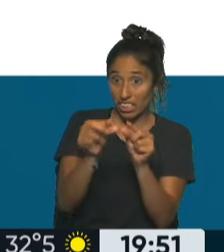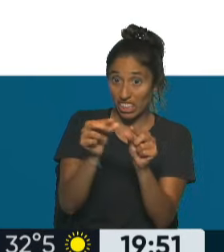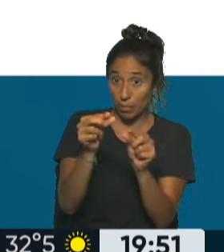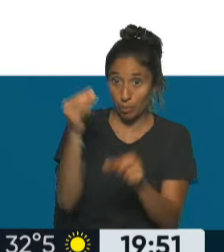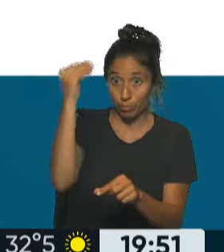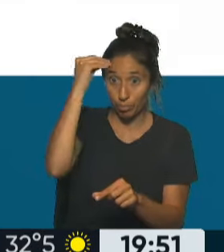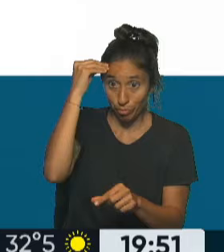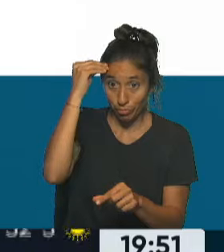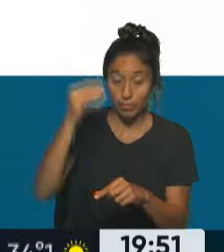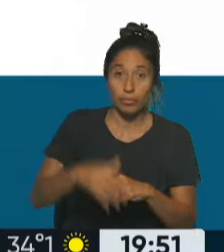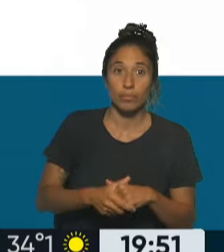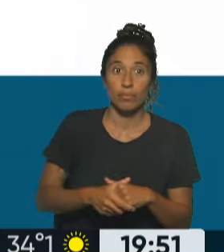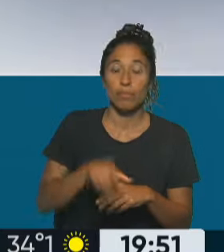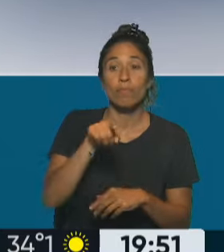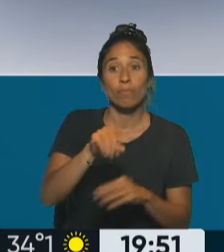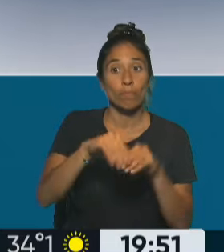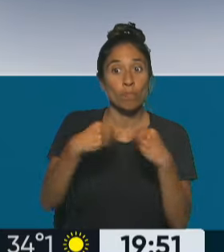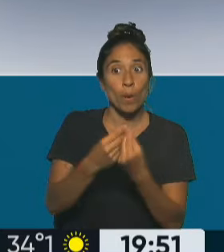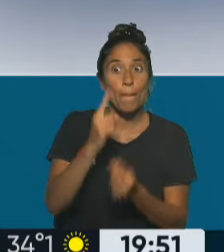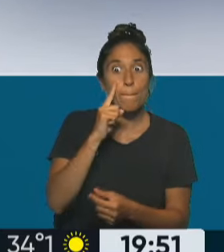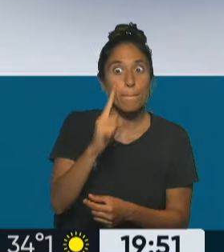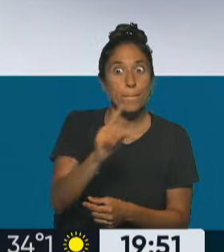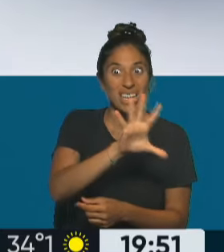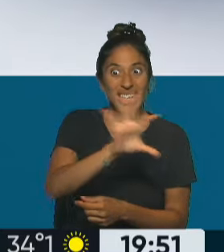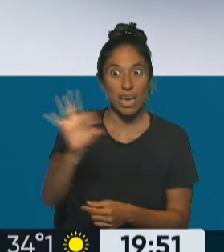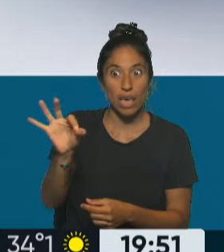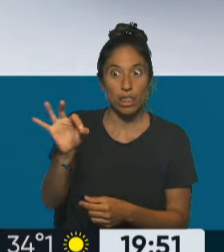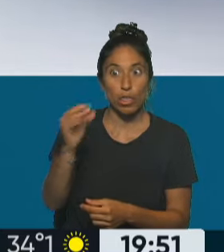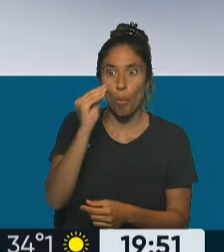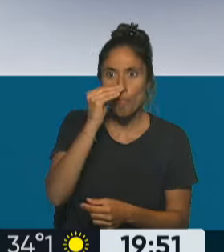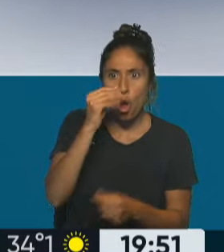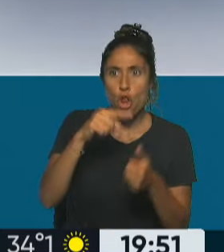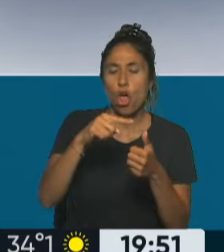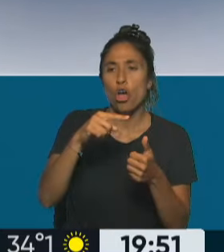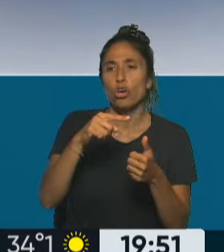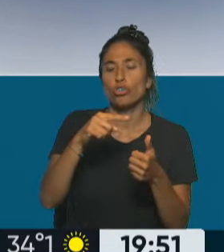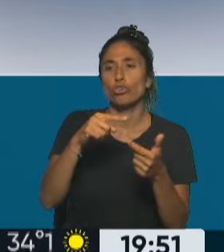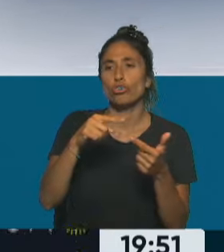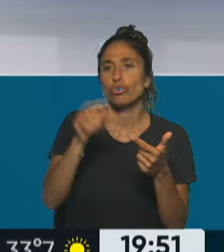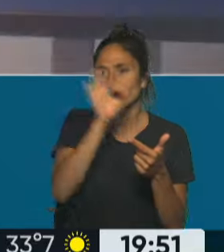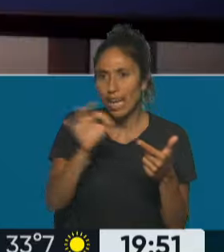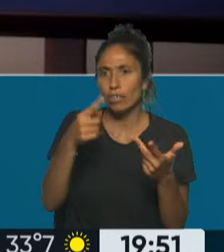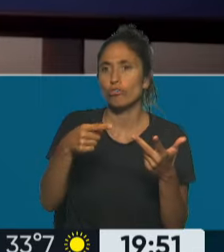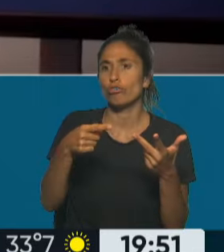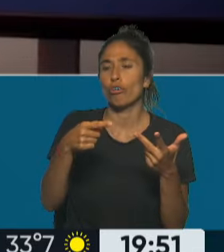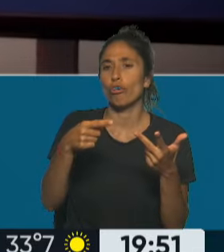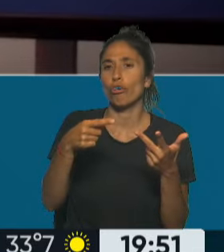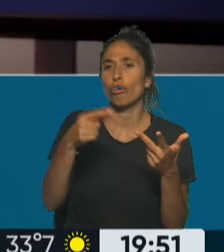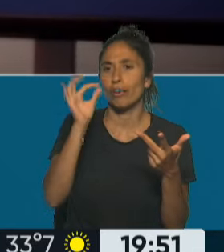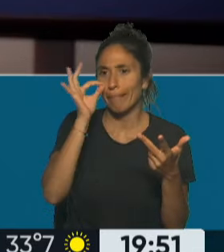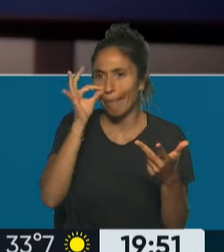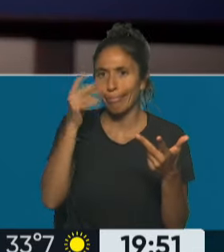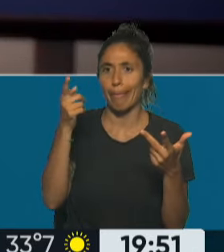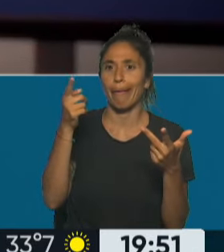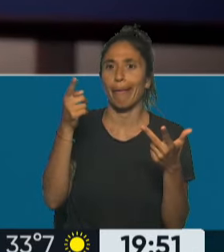empresa porque murieron 100 animales monos cerdos y también otros roedores por errores